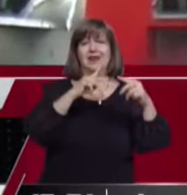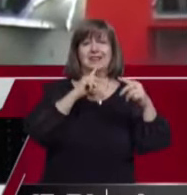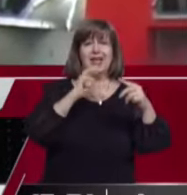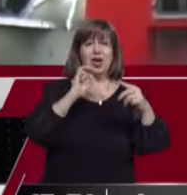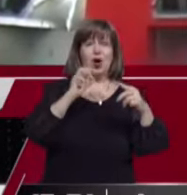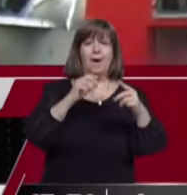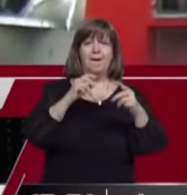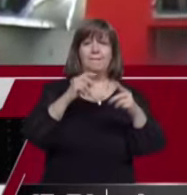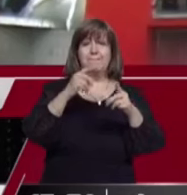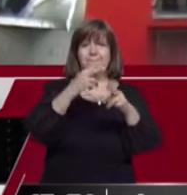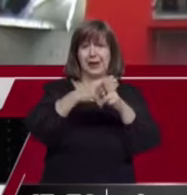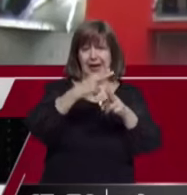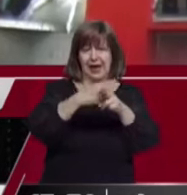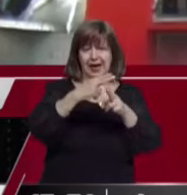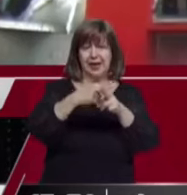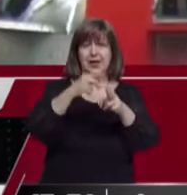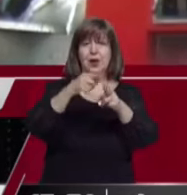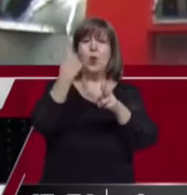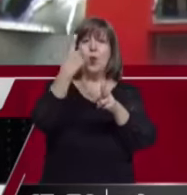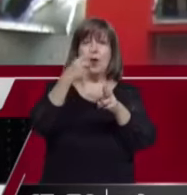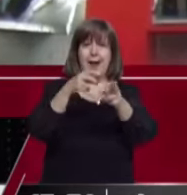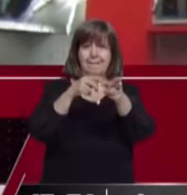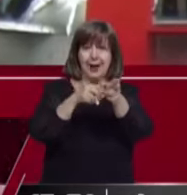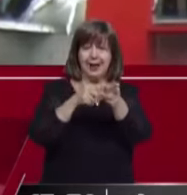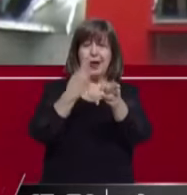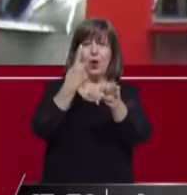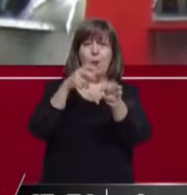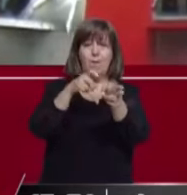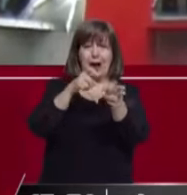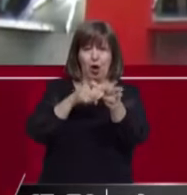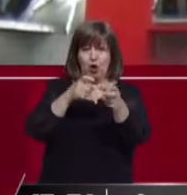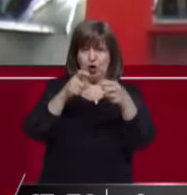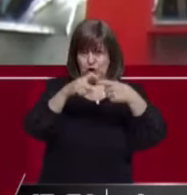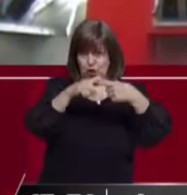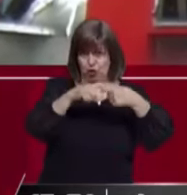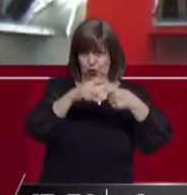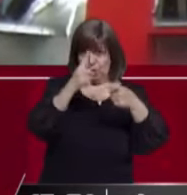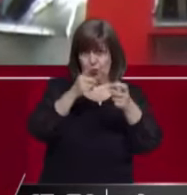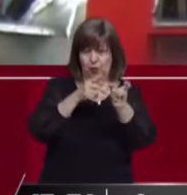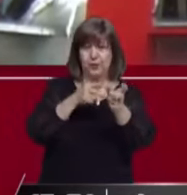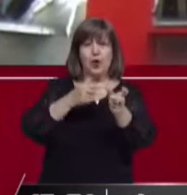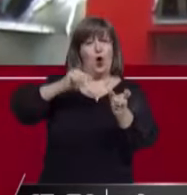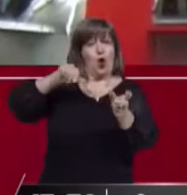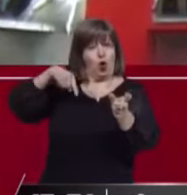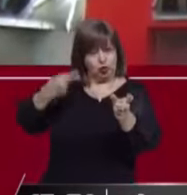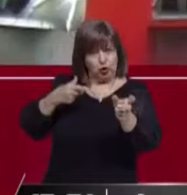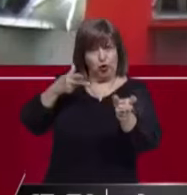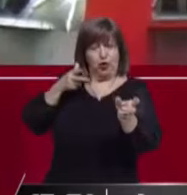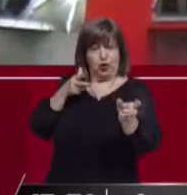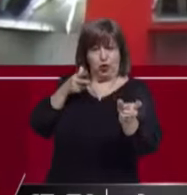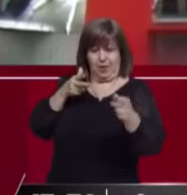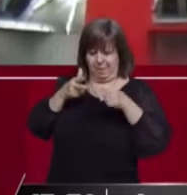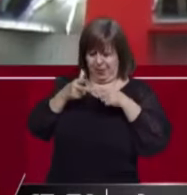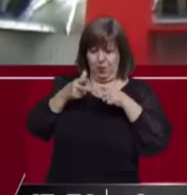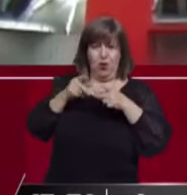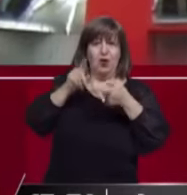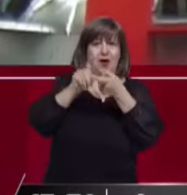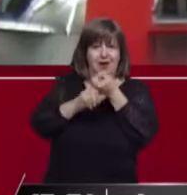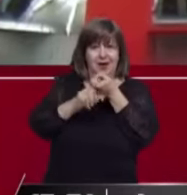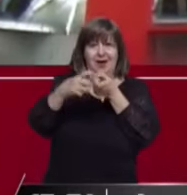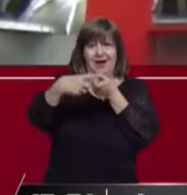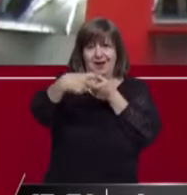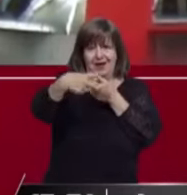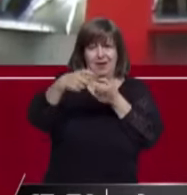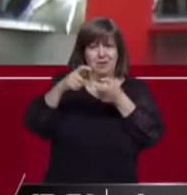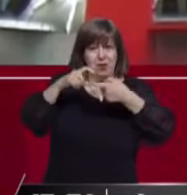un tren de servicio que constaba de una máquina y un vagón y luego el otro tren que viene es una una formación completa de una